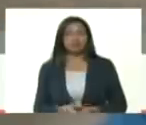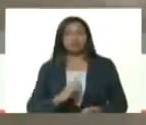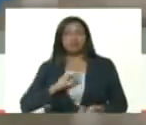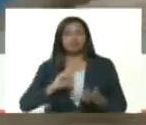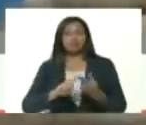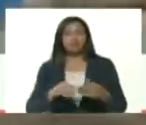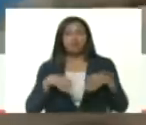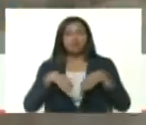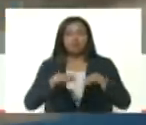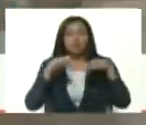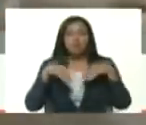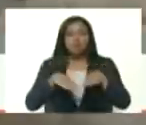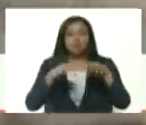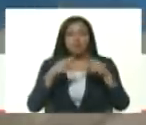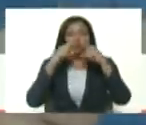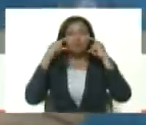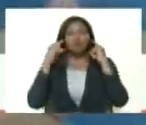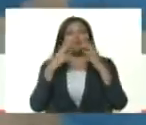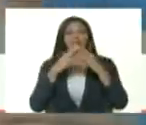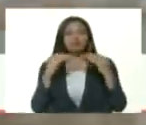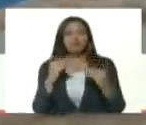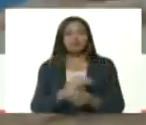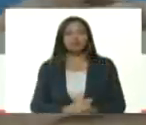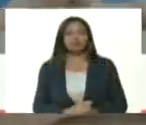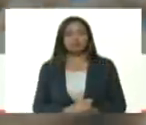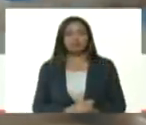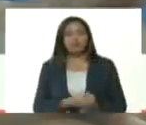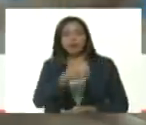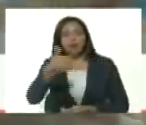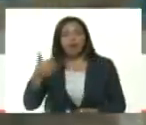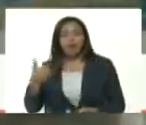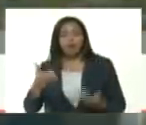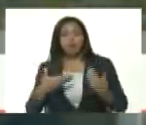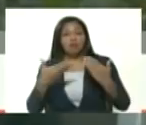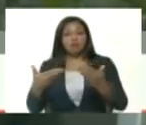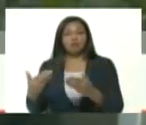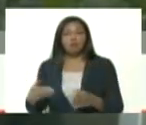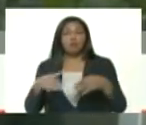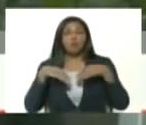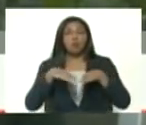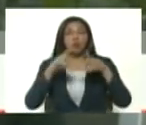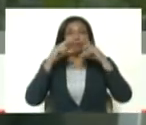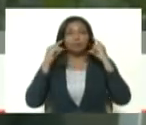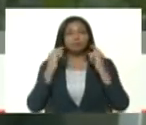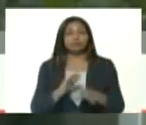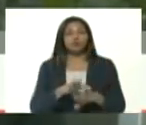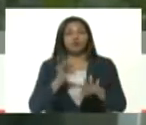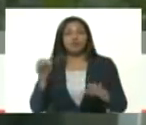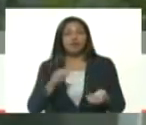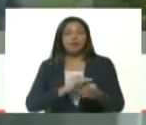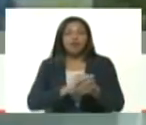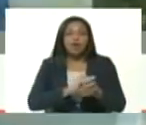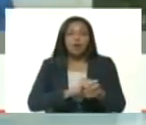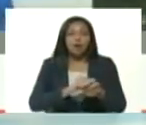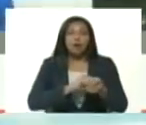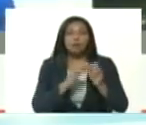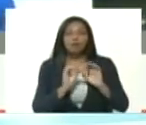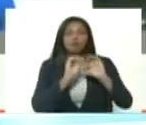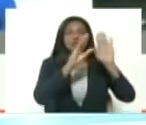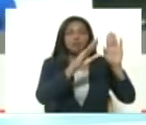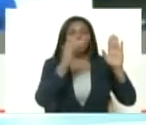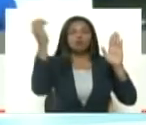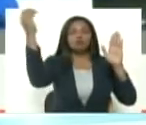hizo tapabocas para todo. Tapabocas para acá, tapabocas para allá. Hoy los dejamos lavando, los lavamos y los pusimos al